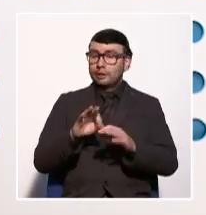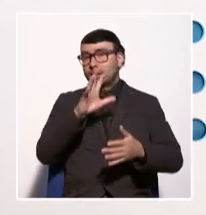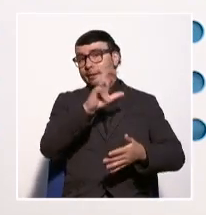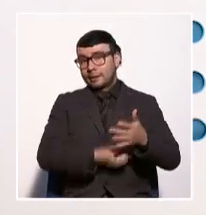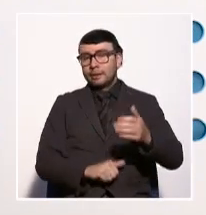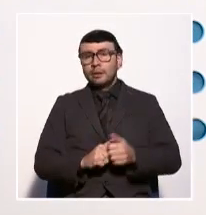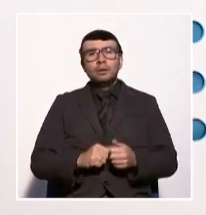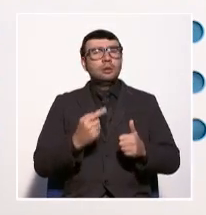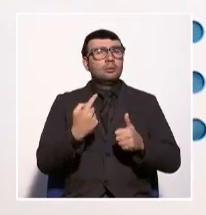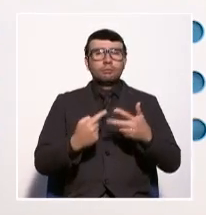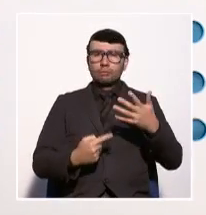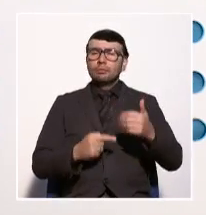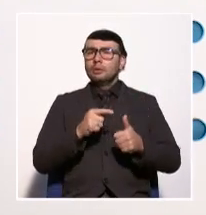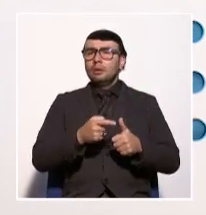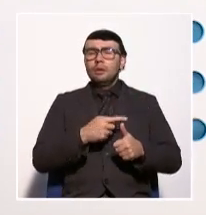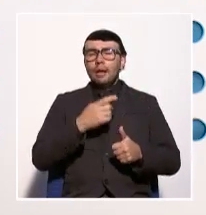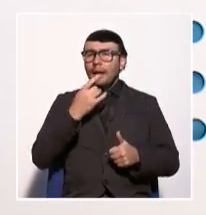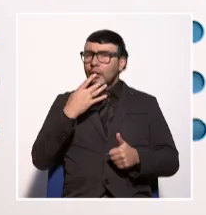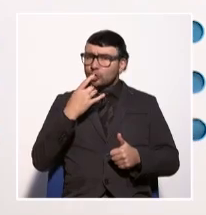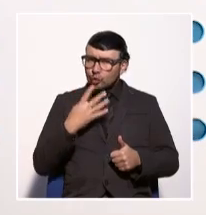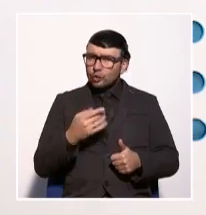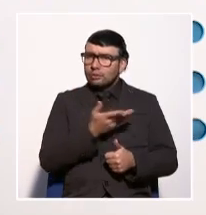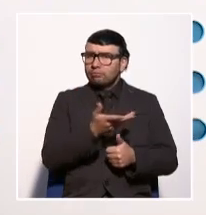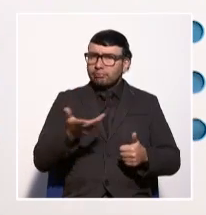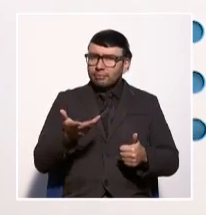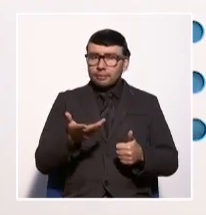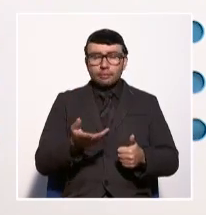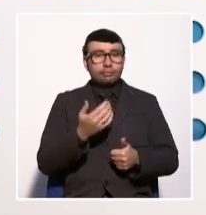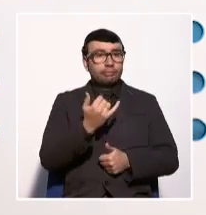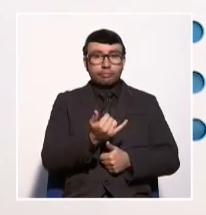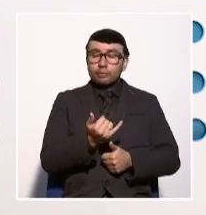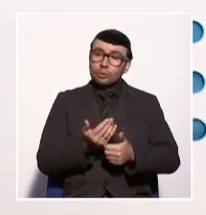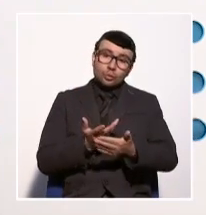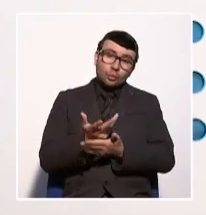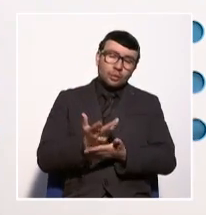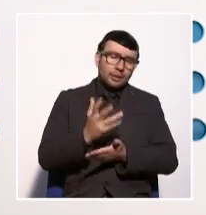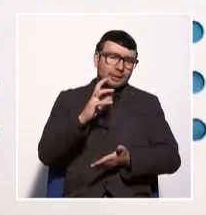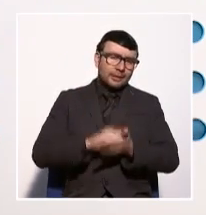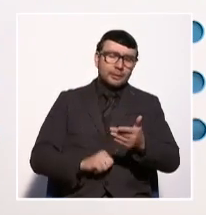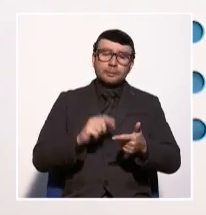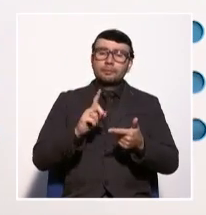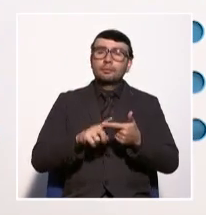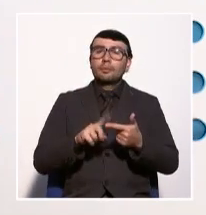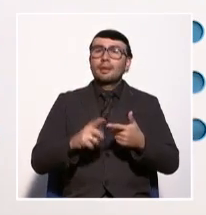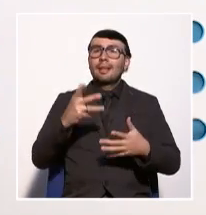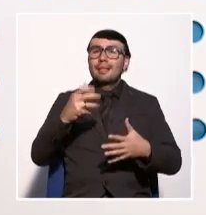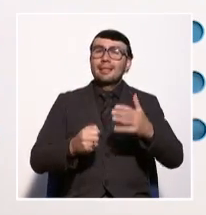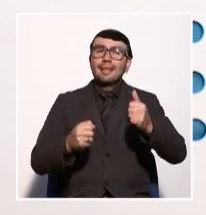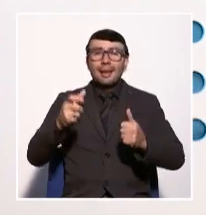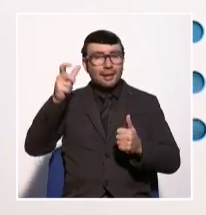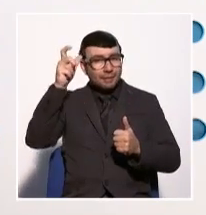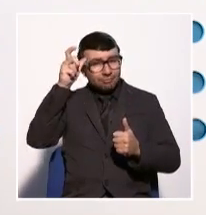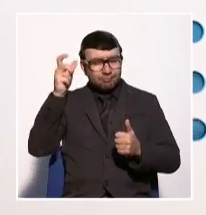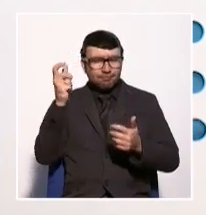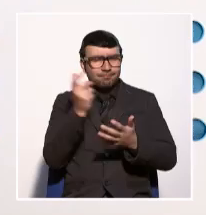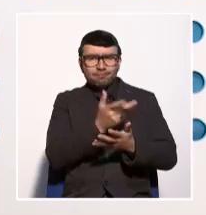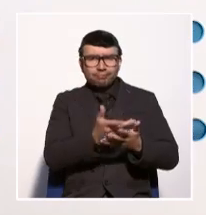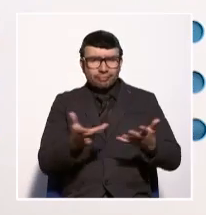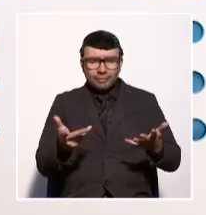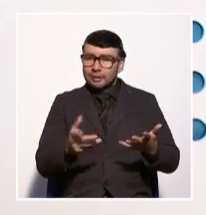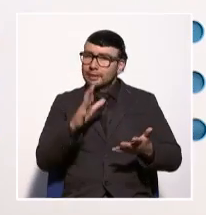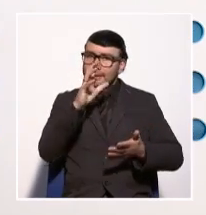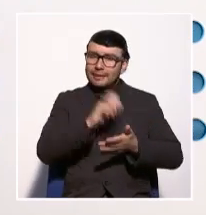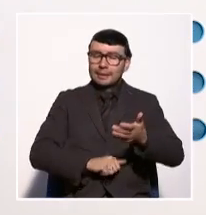que son azúcares refinados estamos recomendando quitar los lácteos y los provenientes de la leche de vaca